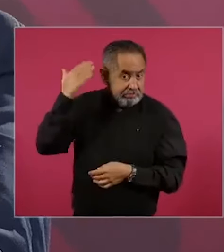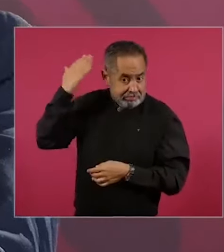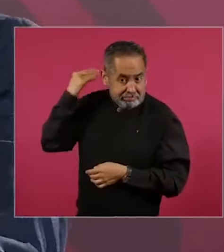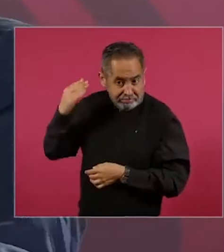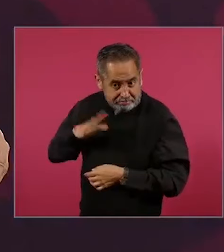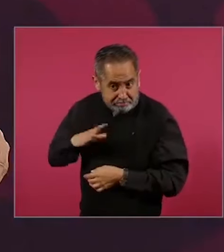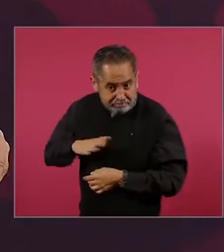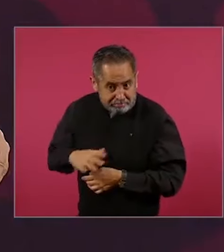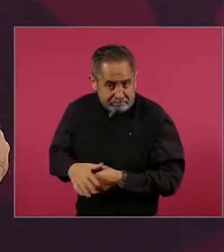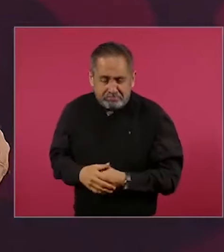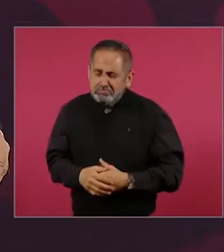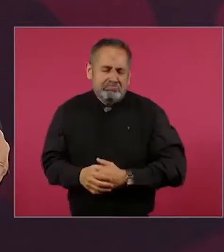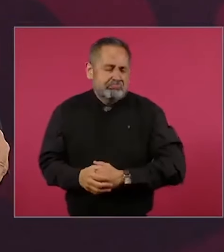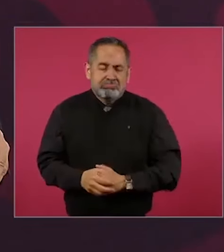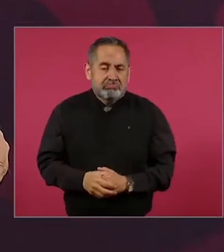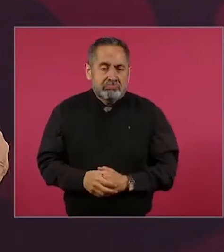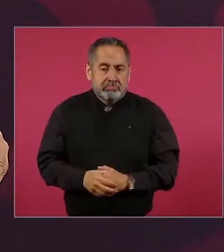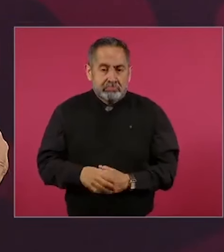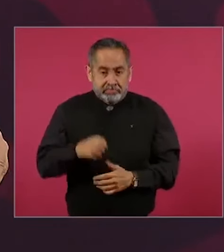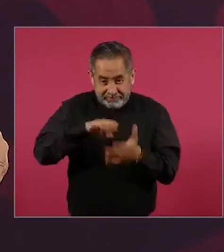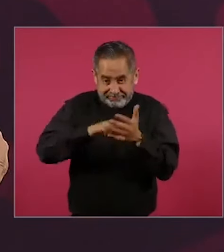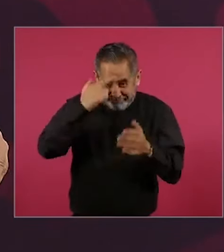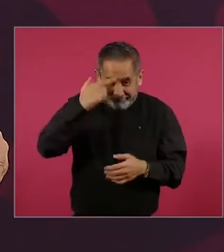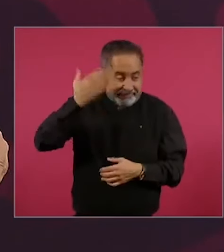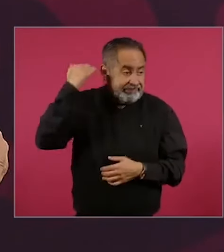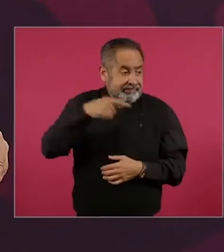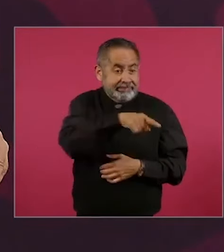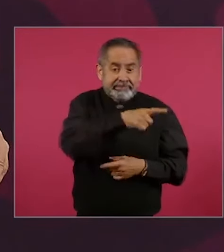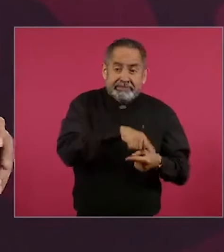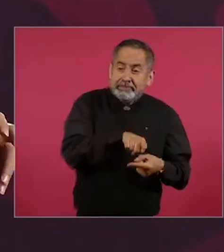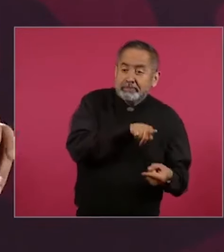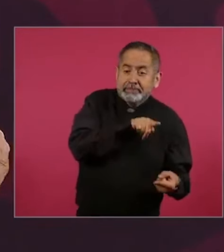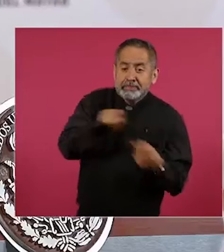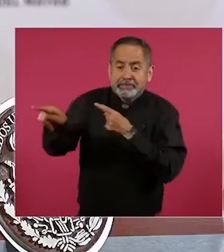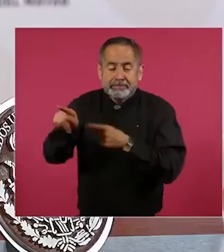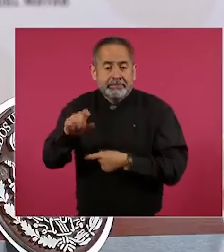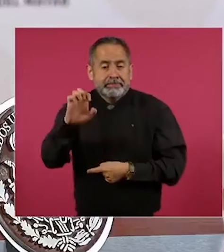¿Cuándo insultaban a Peña?